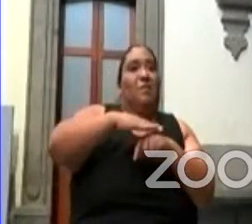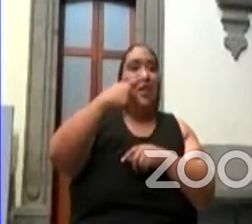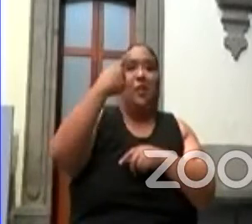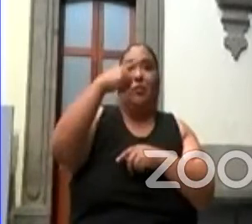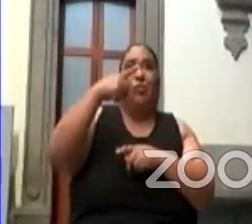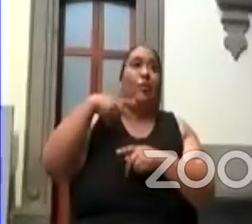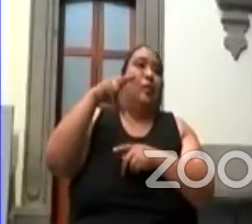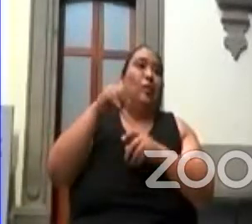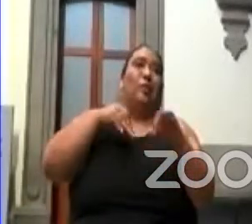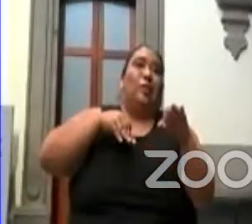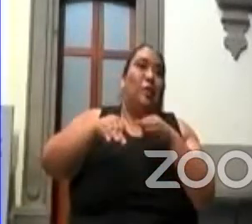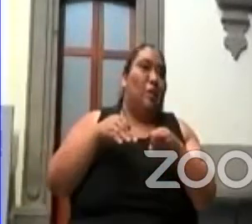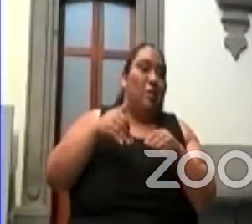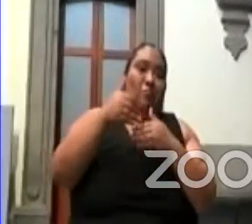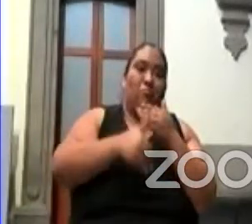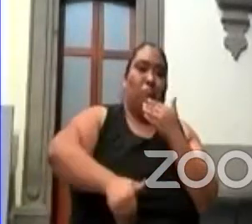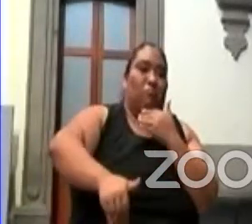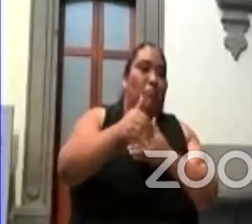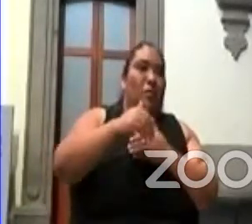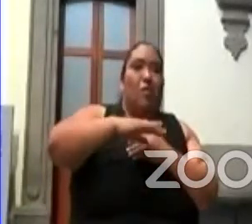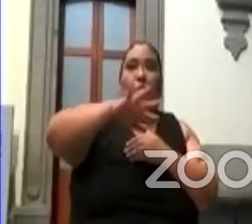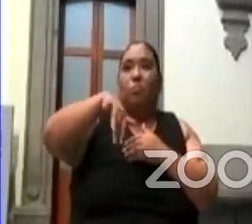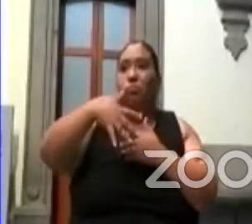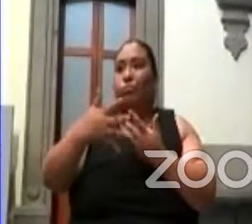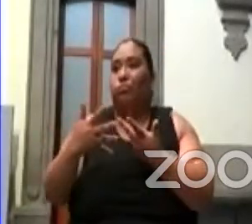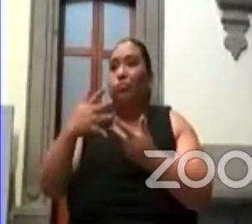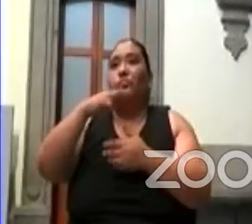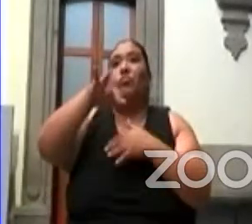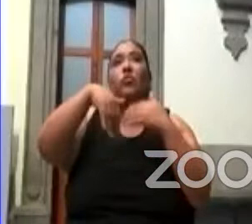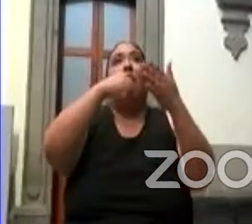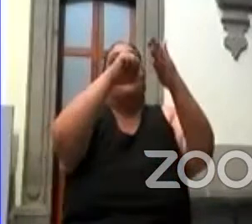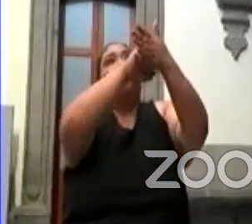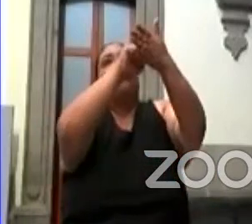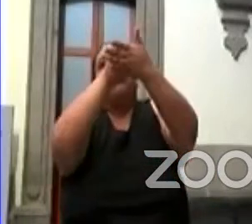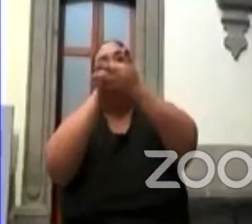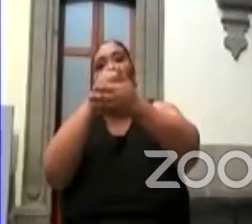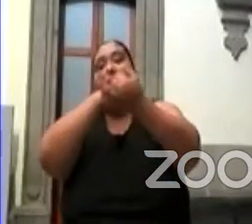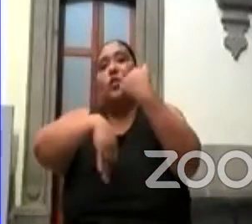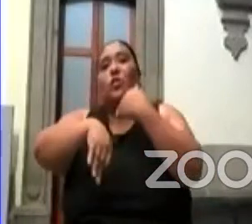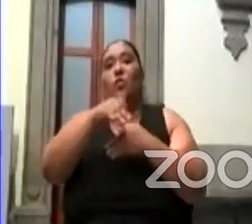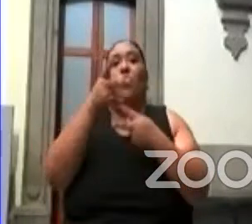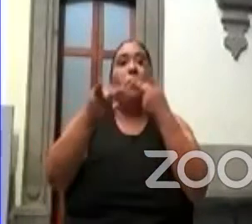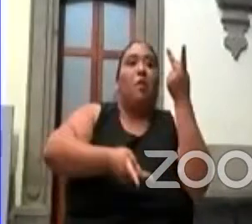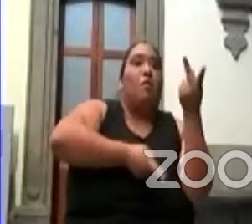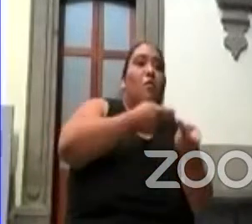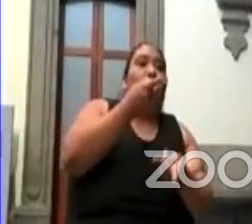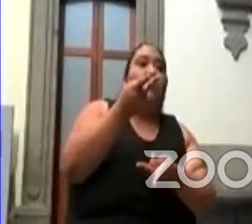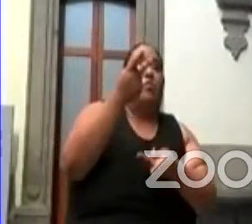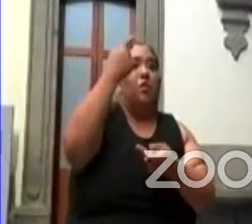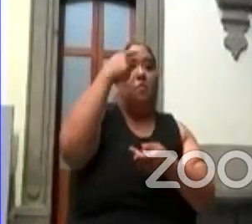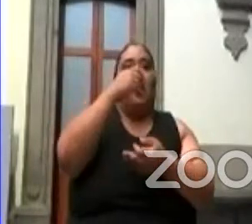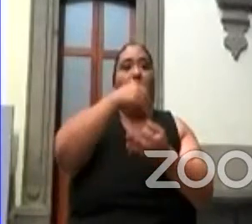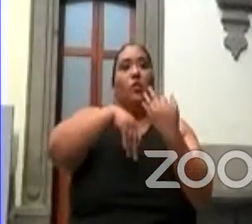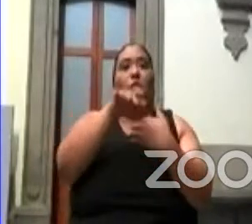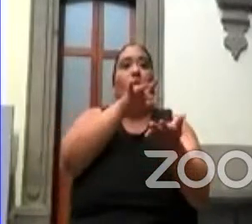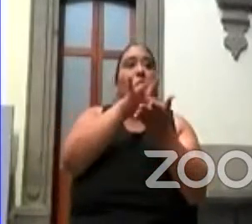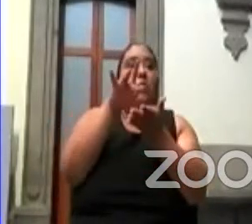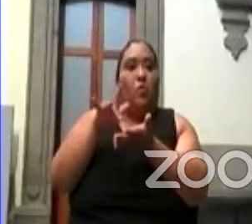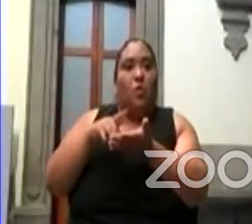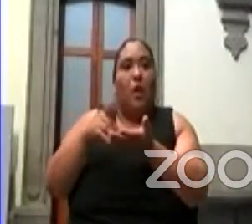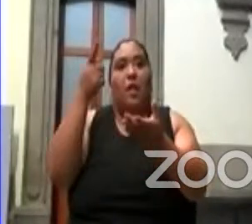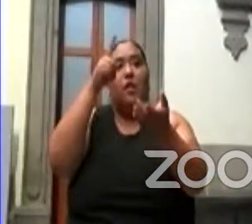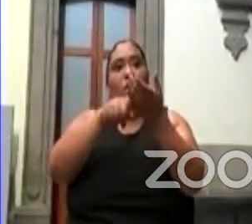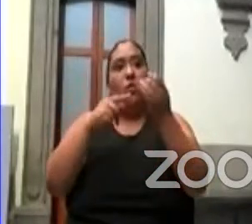ellos. Buscamos opciones, tocamos puertas para seguir gestionando apoyo, y eso es lo que hacemos en el